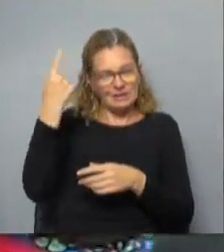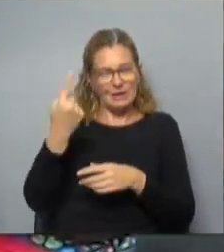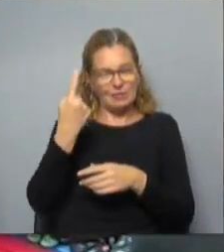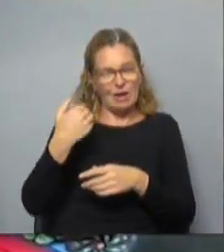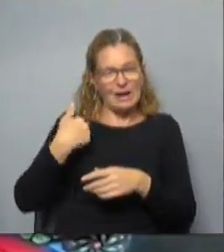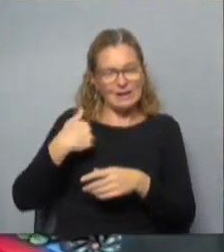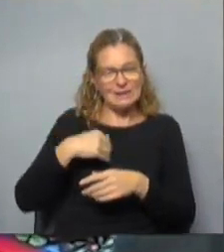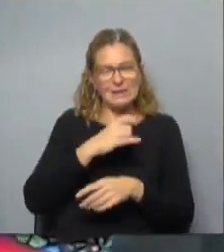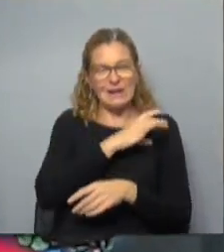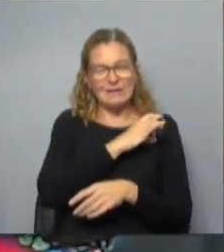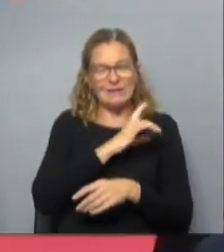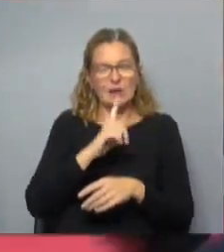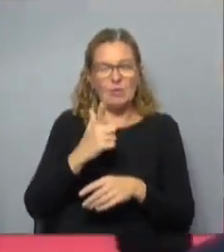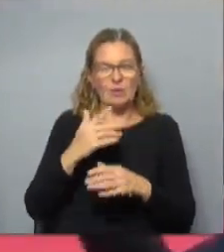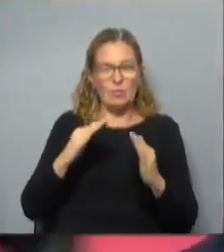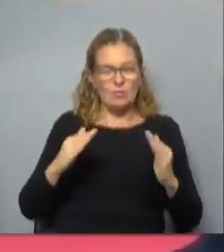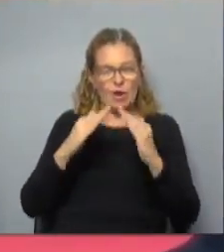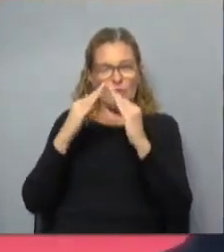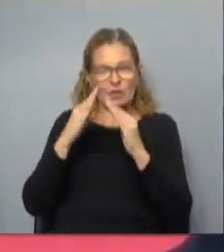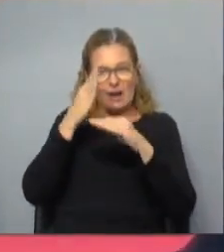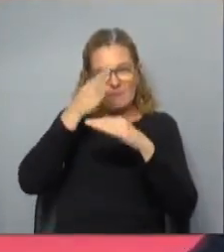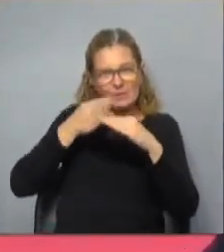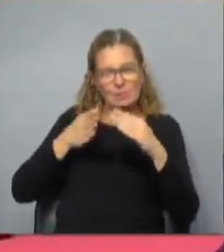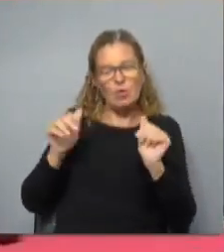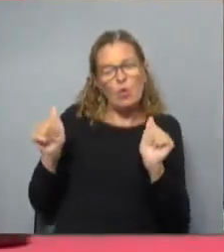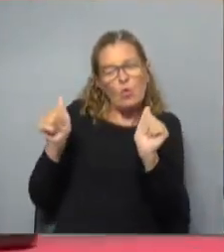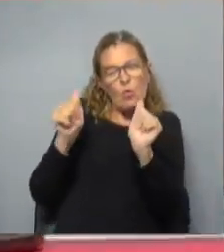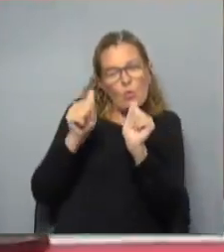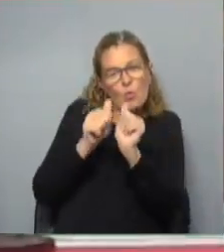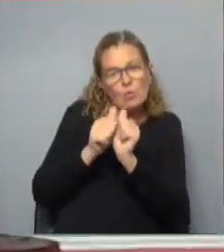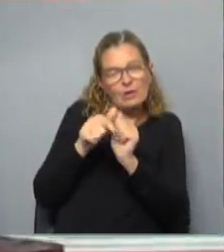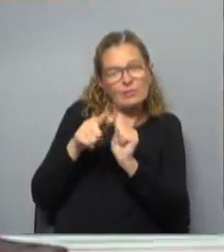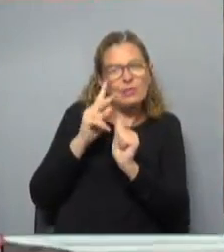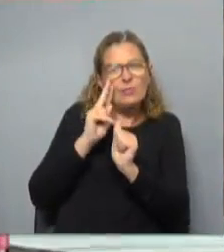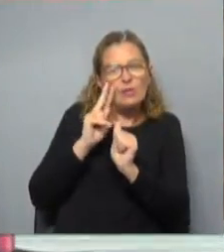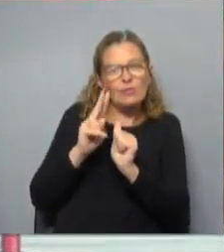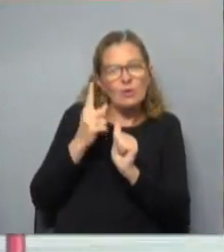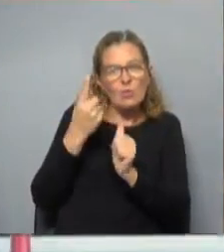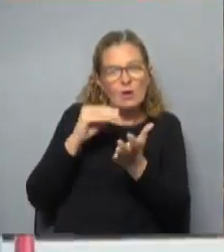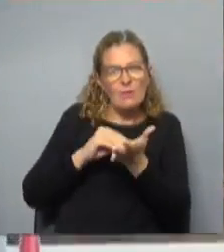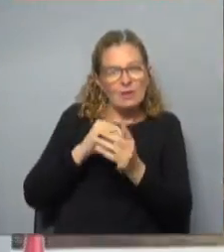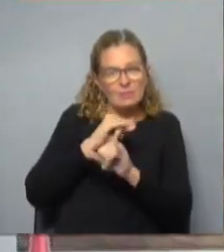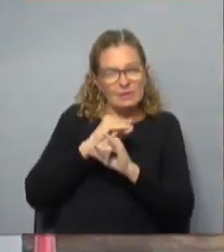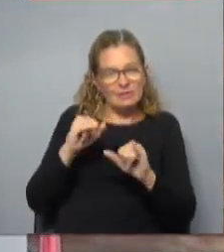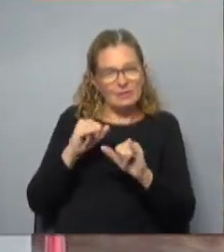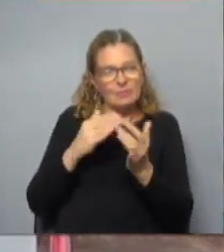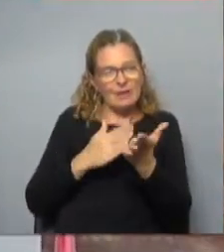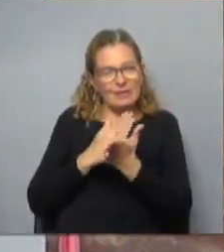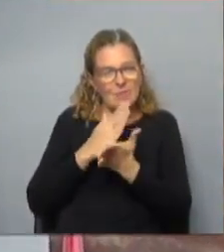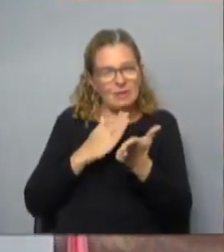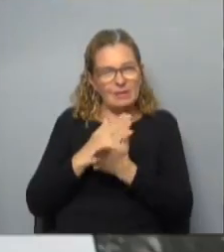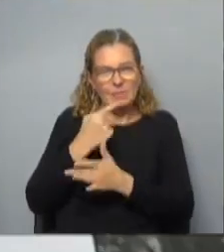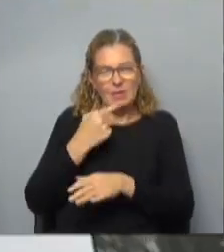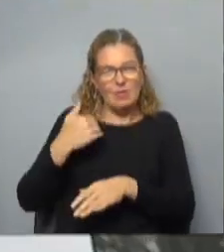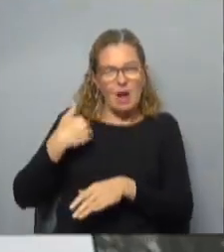y argentina- no tienen una cordillera que los divide sino que los une y eso debemos atenderlo de una vez y para siempre enfatizó alberto fernández